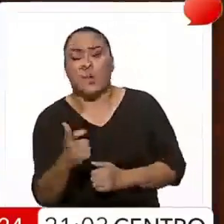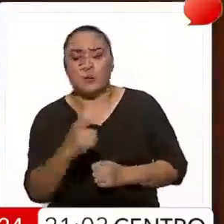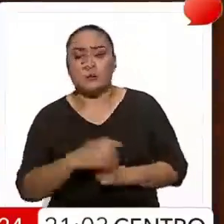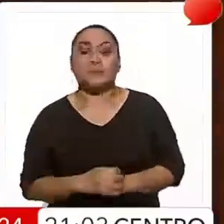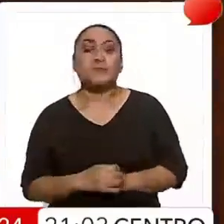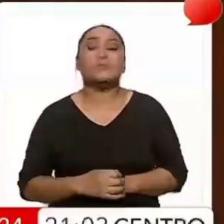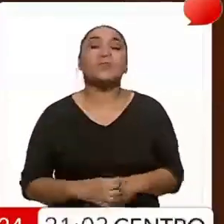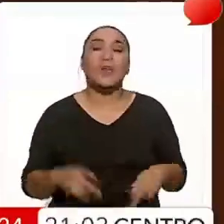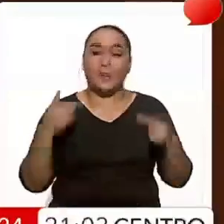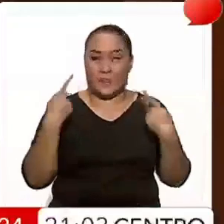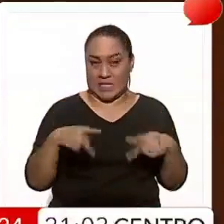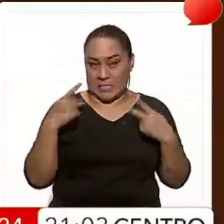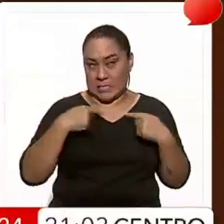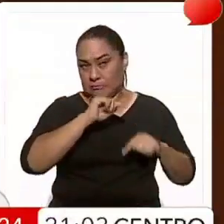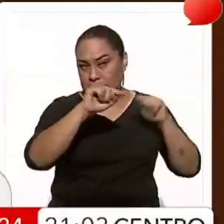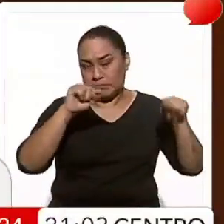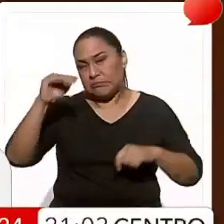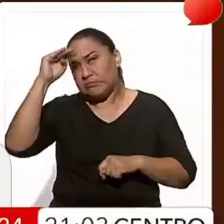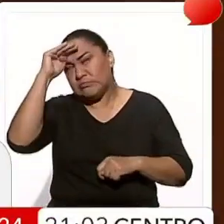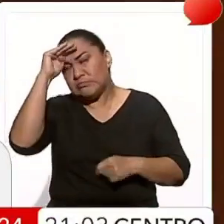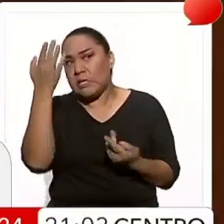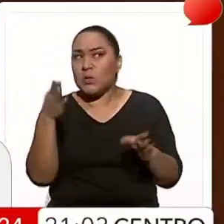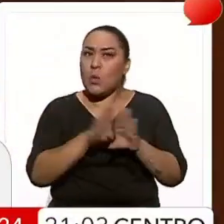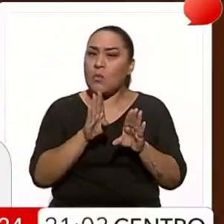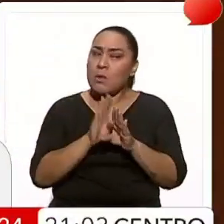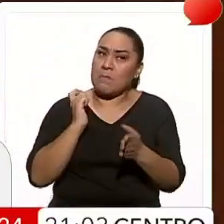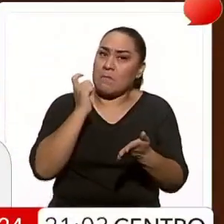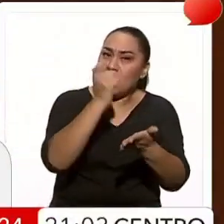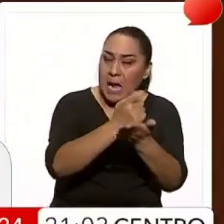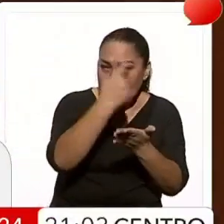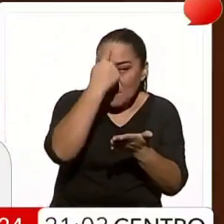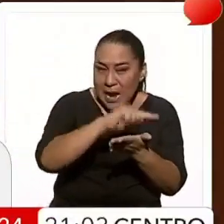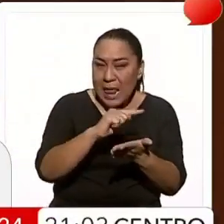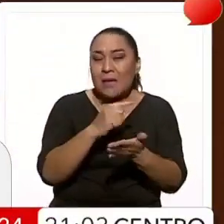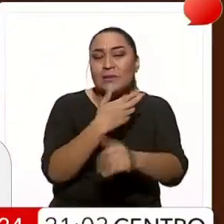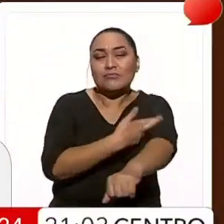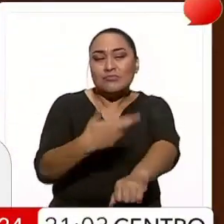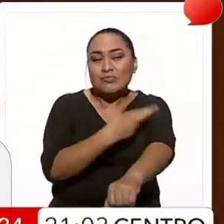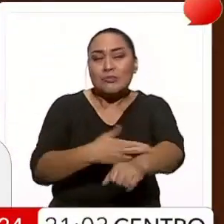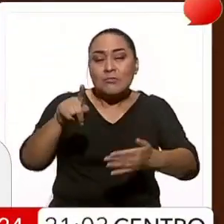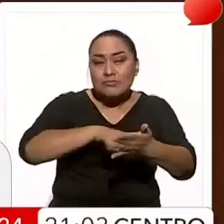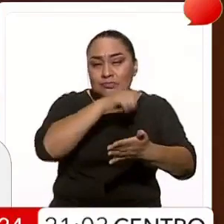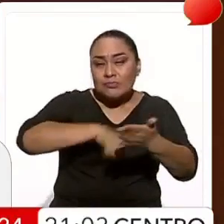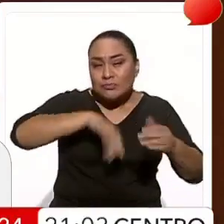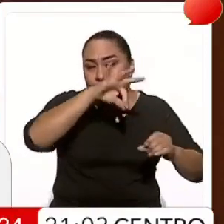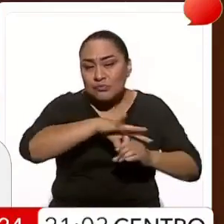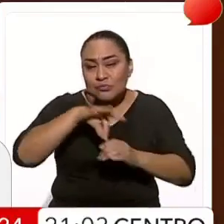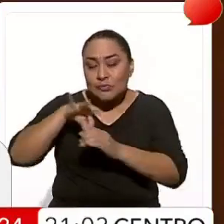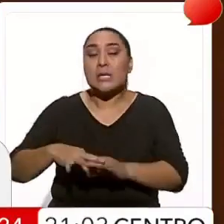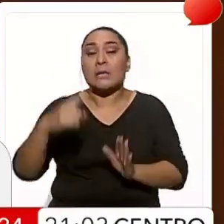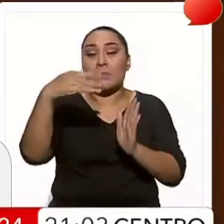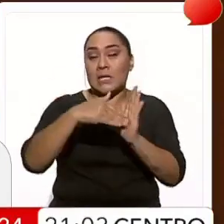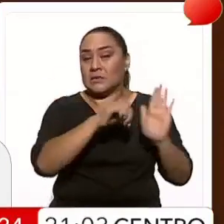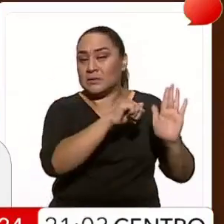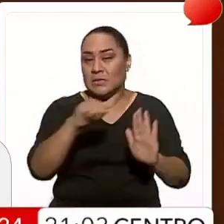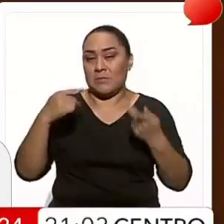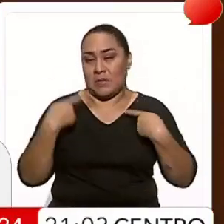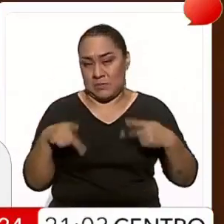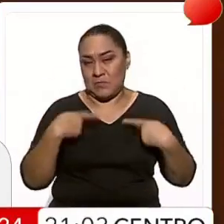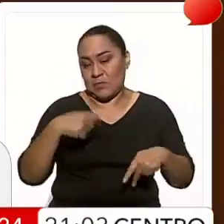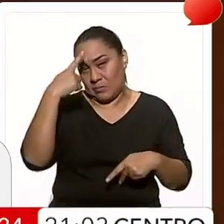Mucha gente se pregunta cuánto costará organizar la elección de los 1.600 ministros, jueces y